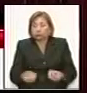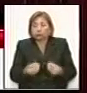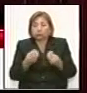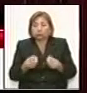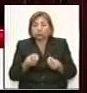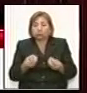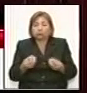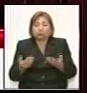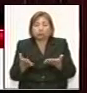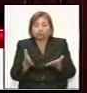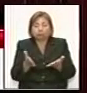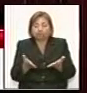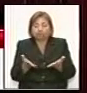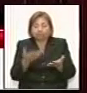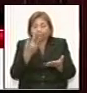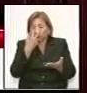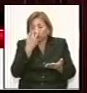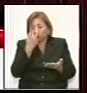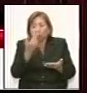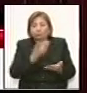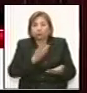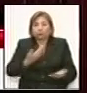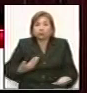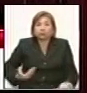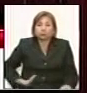¿Cómo se compagina bien, es decir, un gobierno